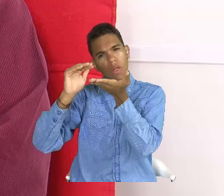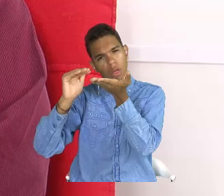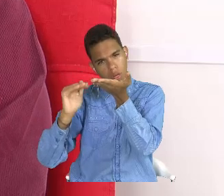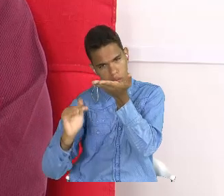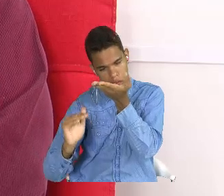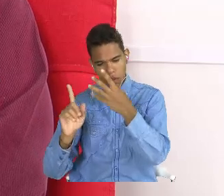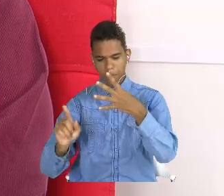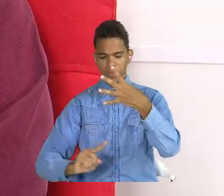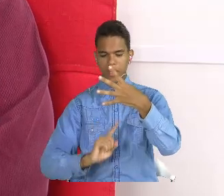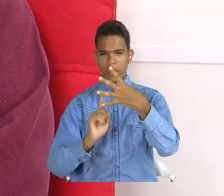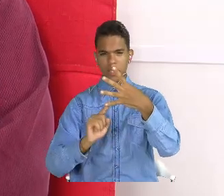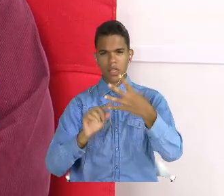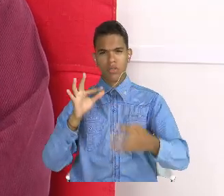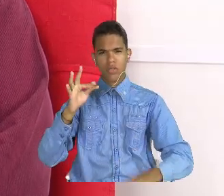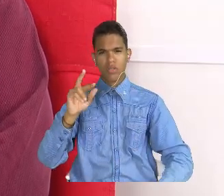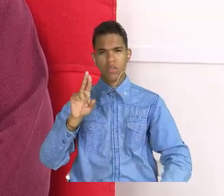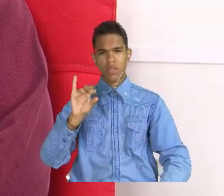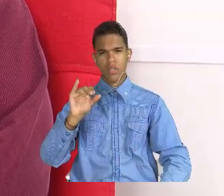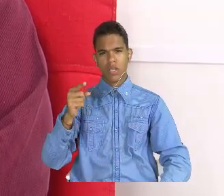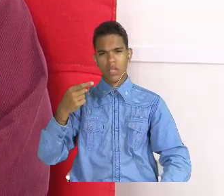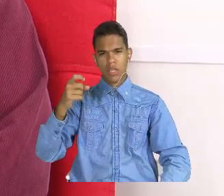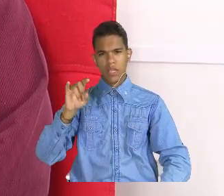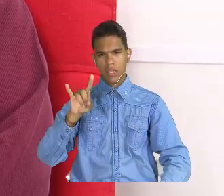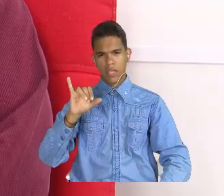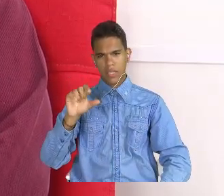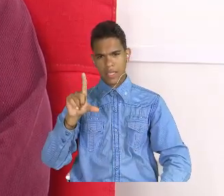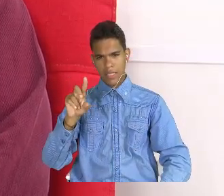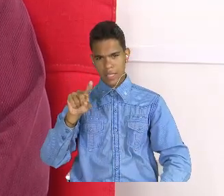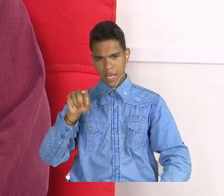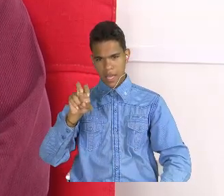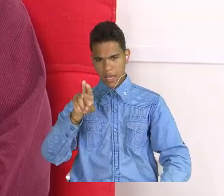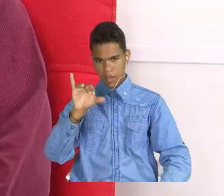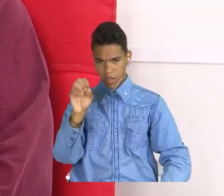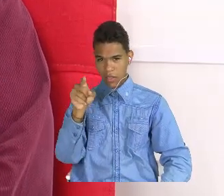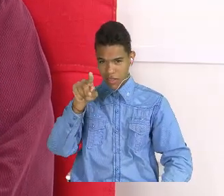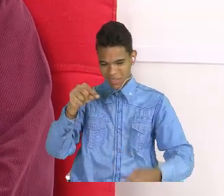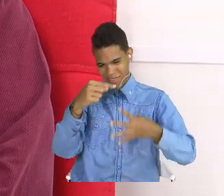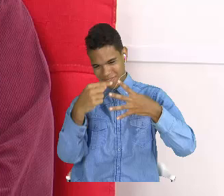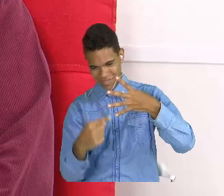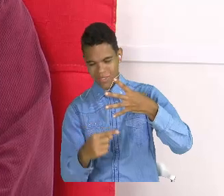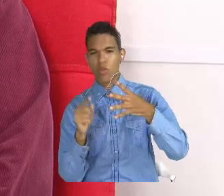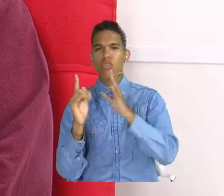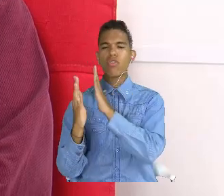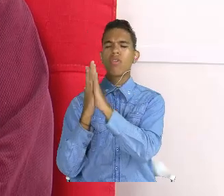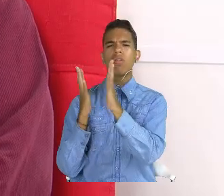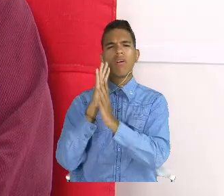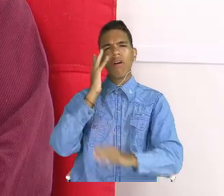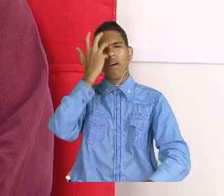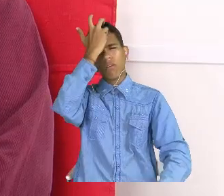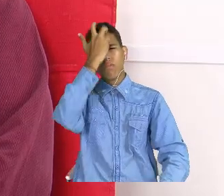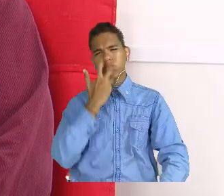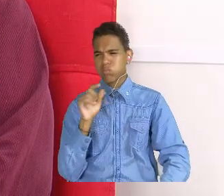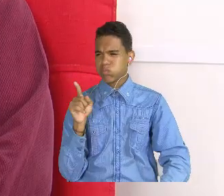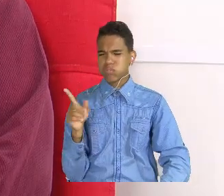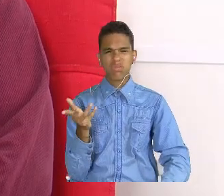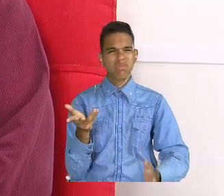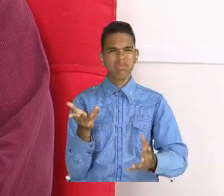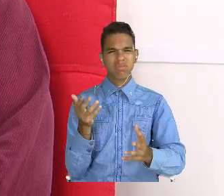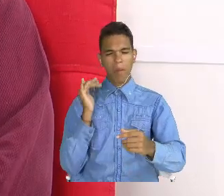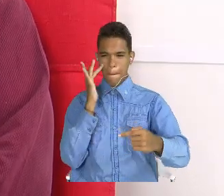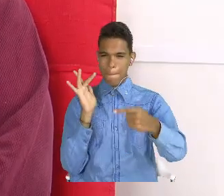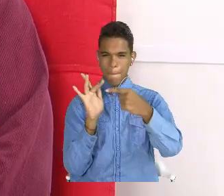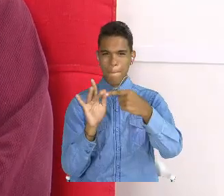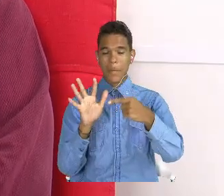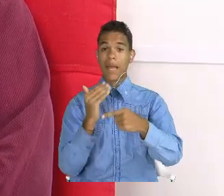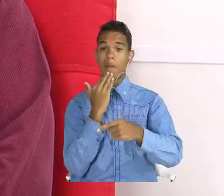triglicéridos. Para todos, la información es, ustedes lo van a ver muchas veces dentro del examen que se hace, es el colesterol